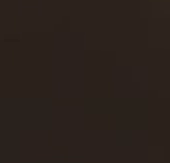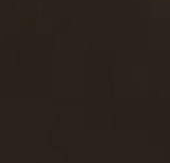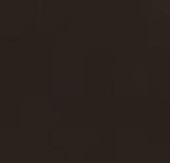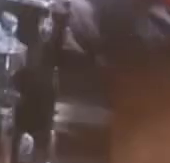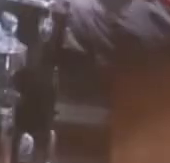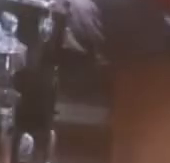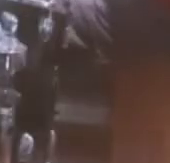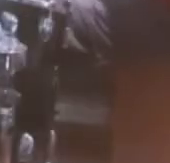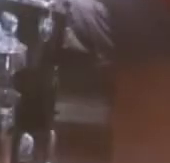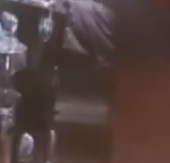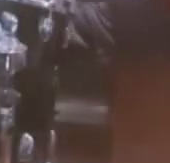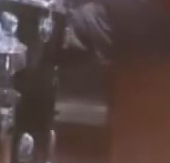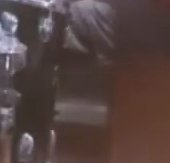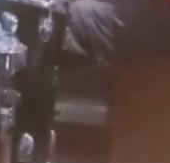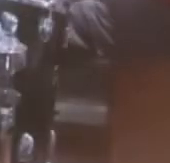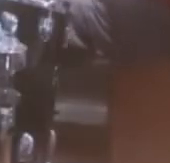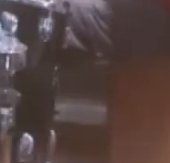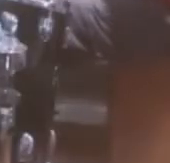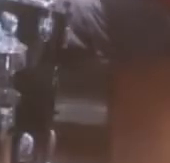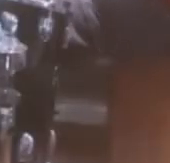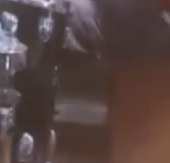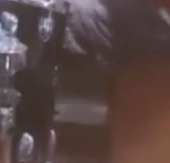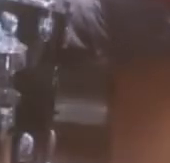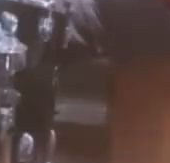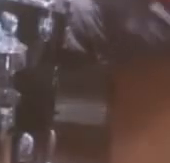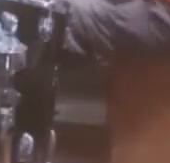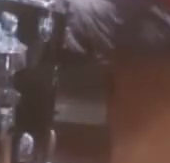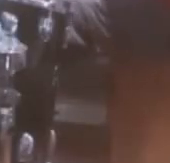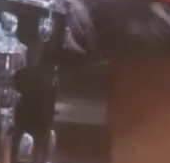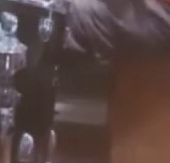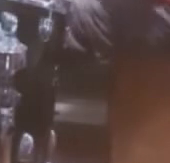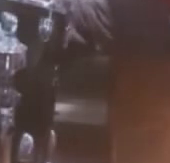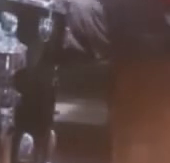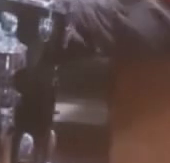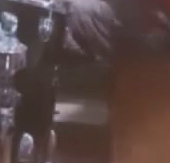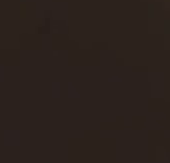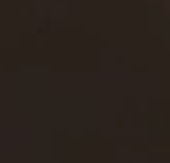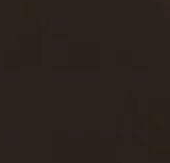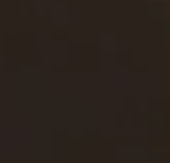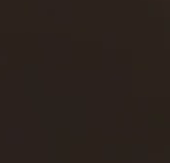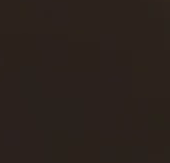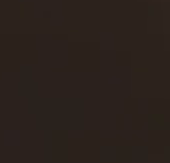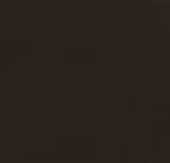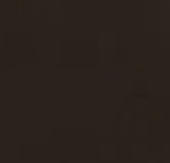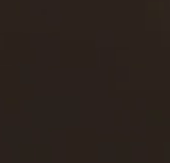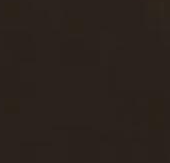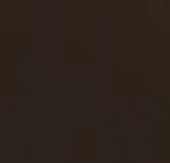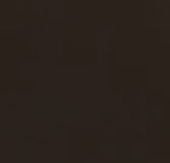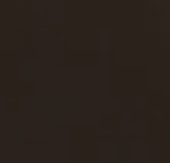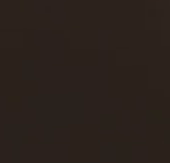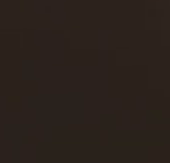laburar. Viste que a él le gusta mucho defender el capital, meta subirnos